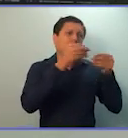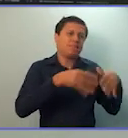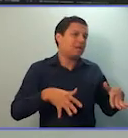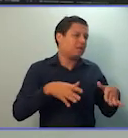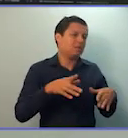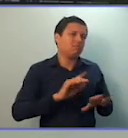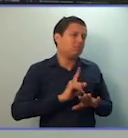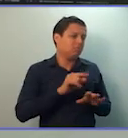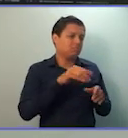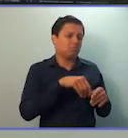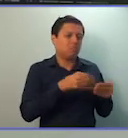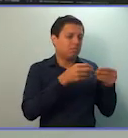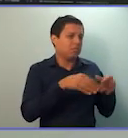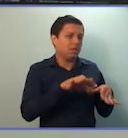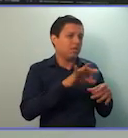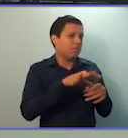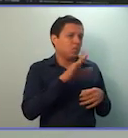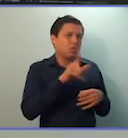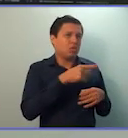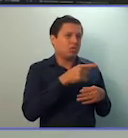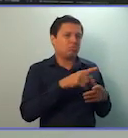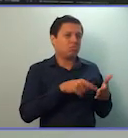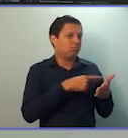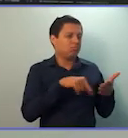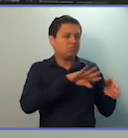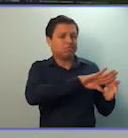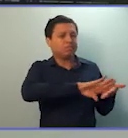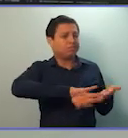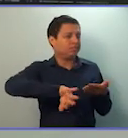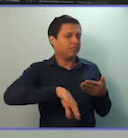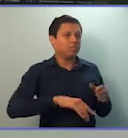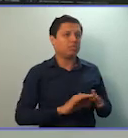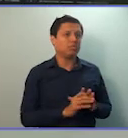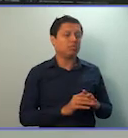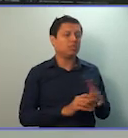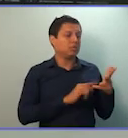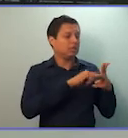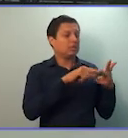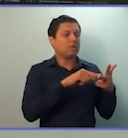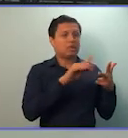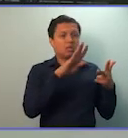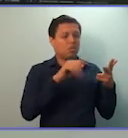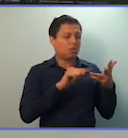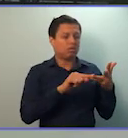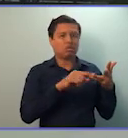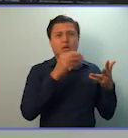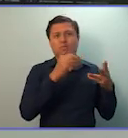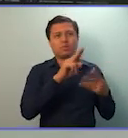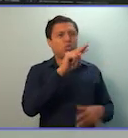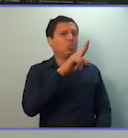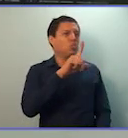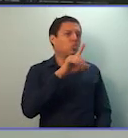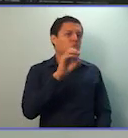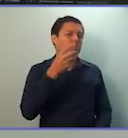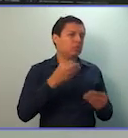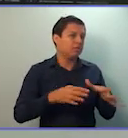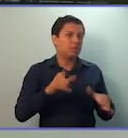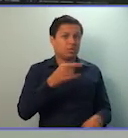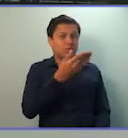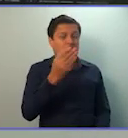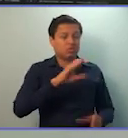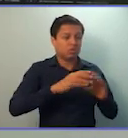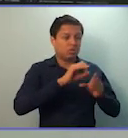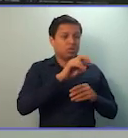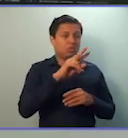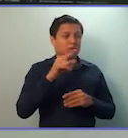si sobrepasa esa cantidad decir marca una cuarta por género 1 entonces entonces eso es algo que las plantas